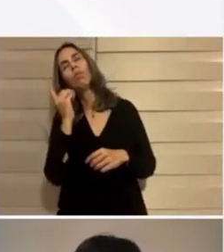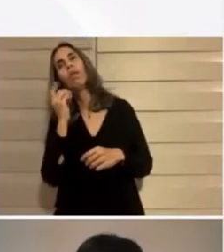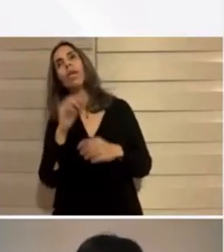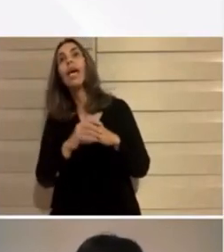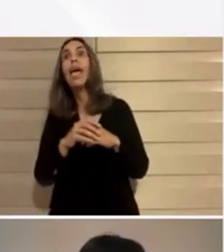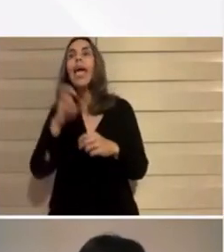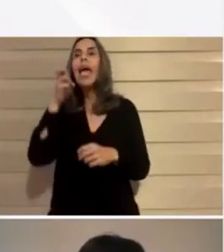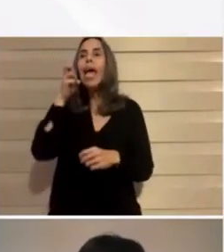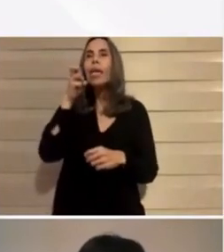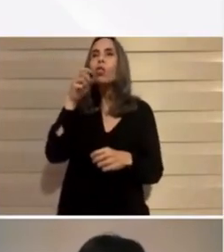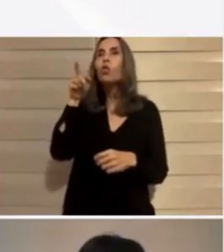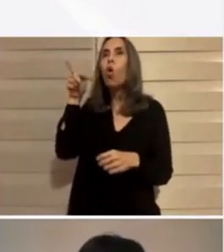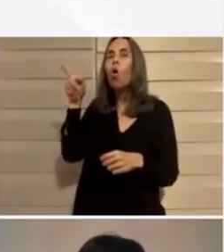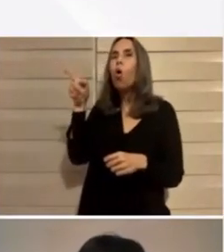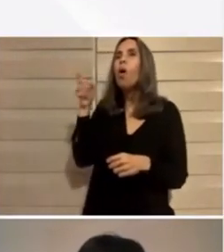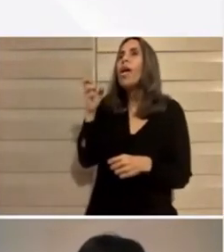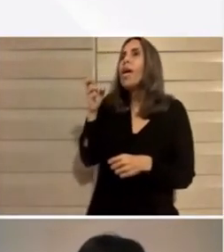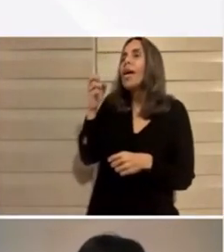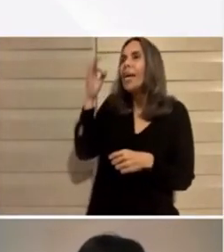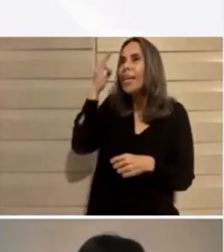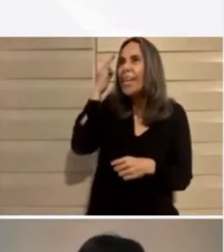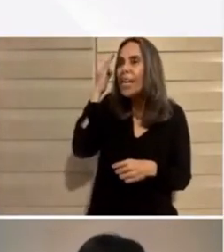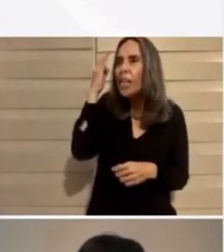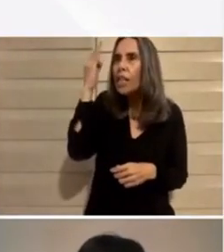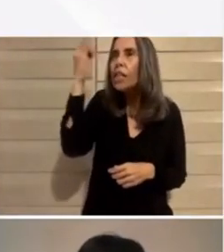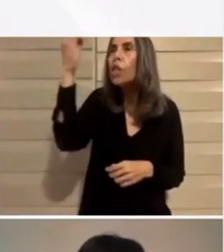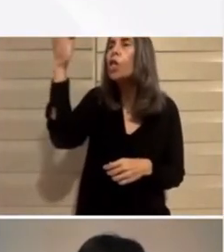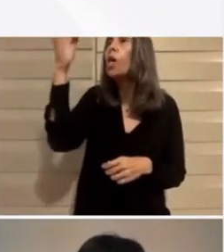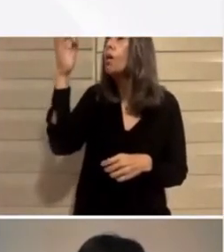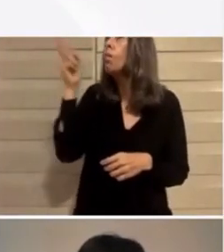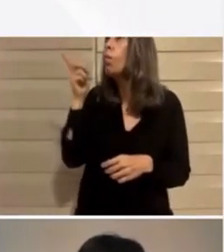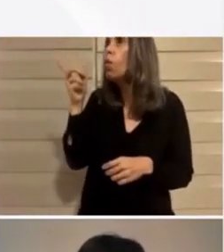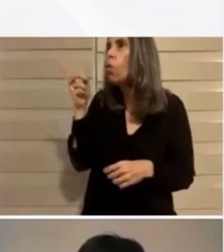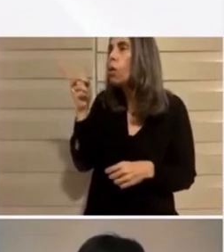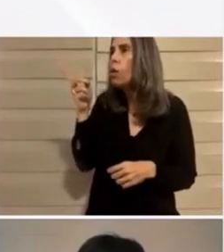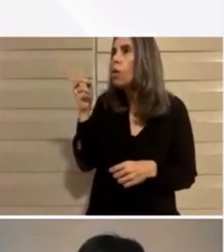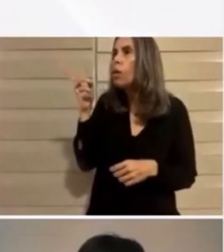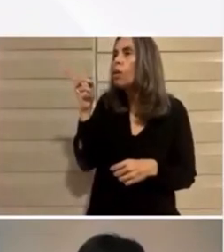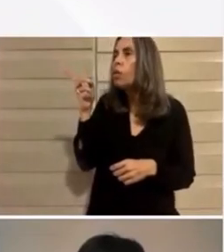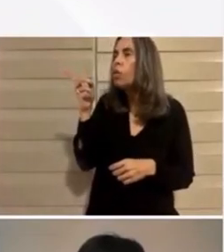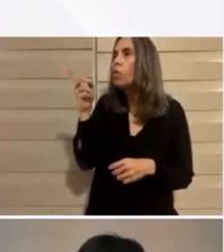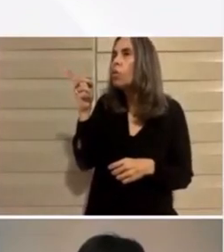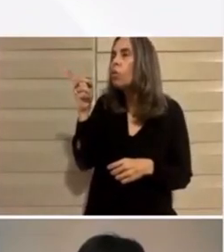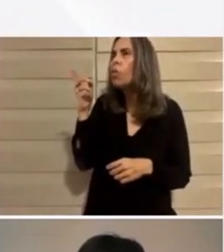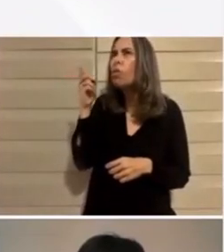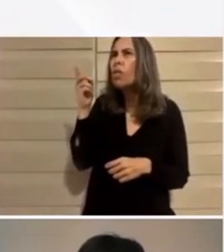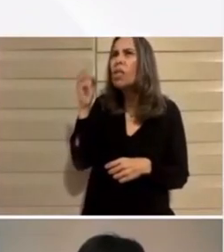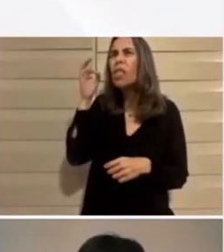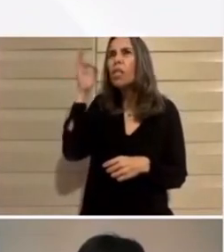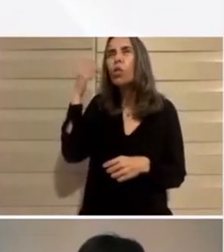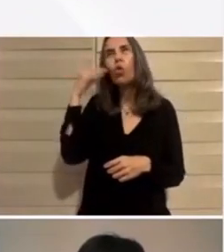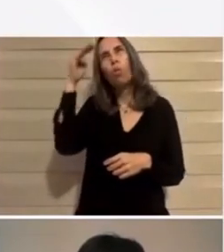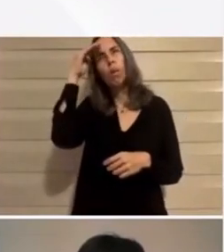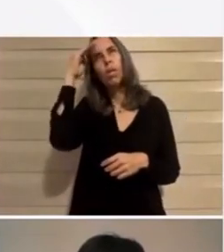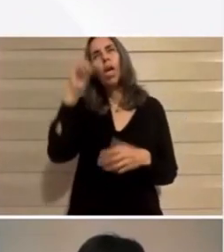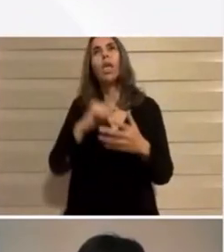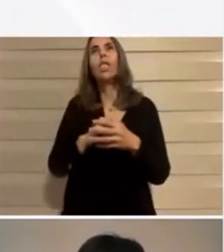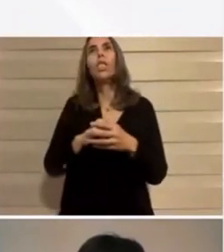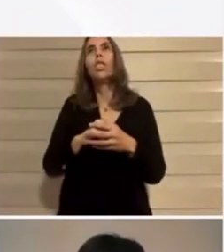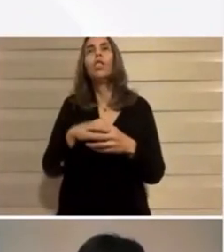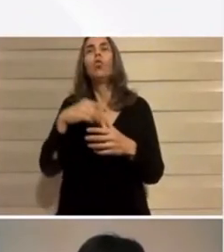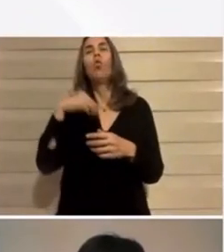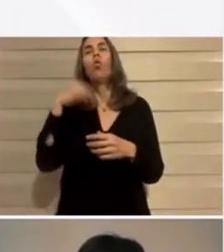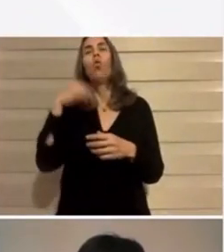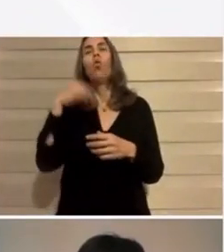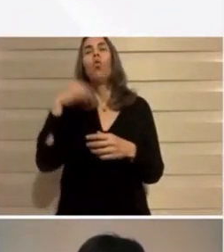que administrar. Si me quedo 10 minutos en la cama, ya casi no puedo comer nada, tengo de volada, a lo mejor no me peino